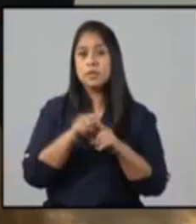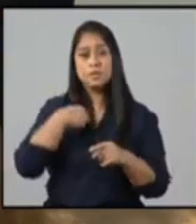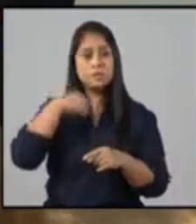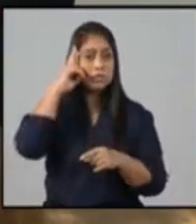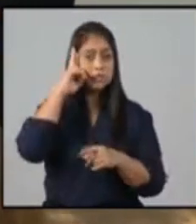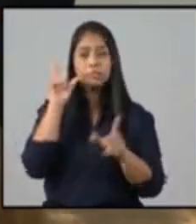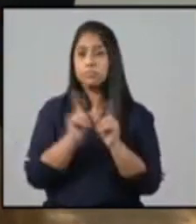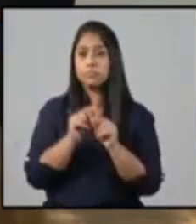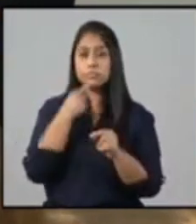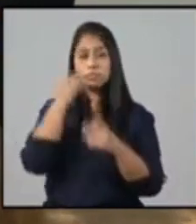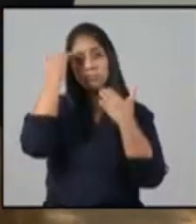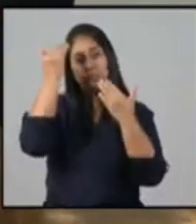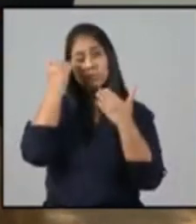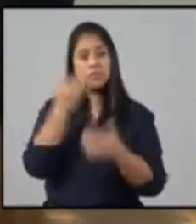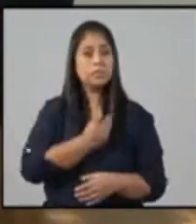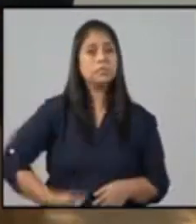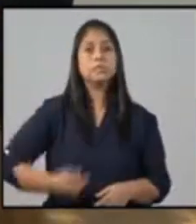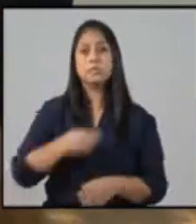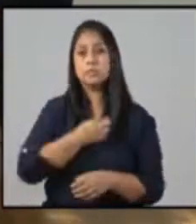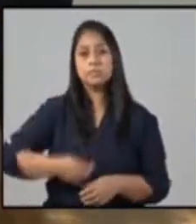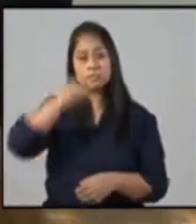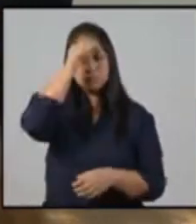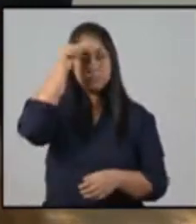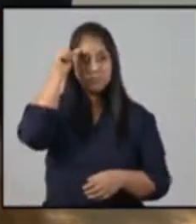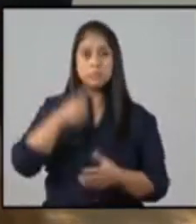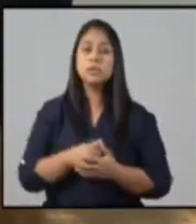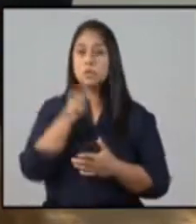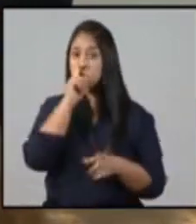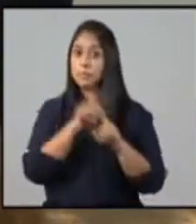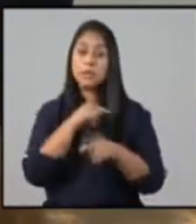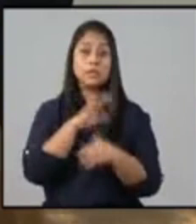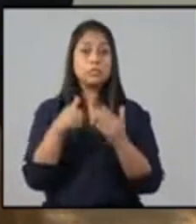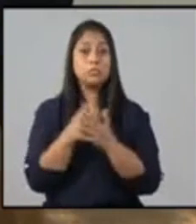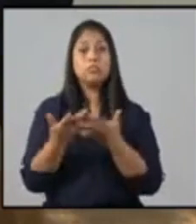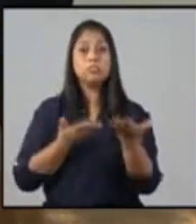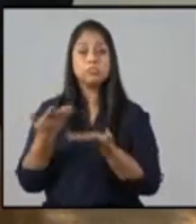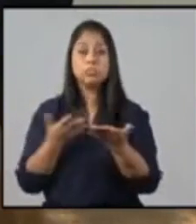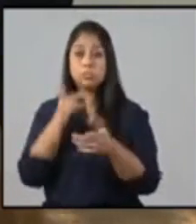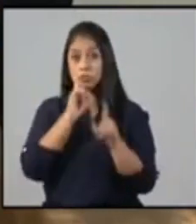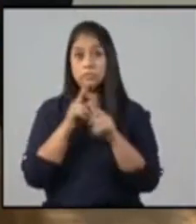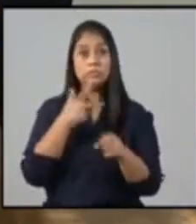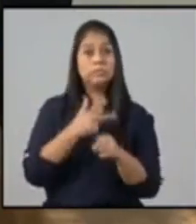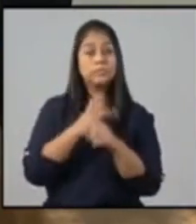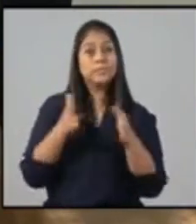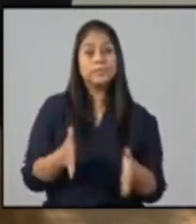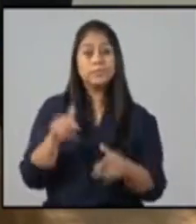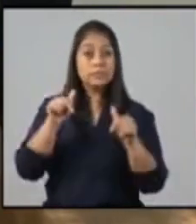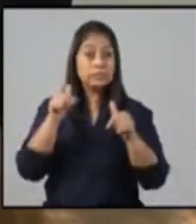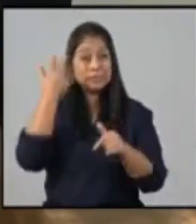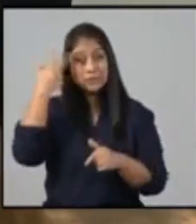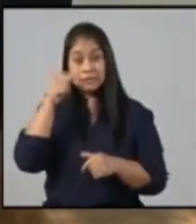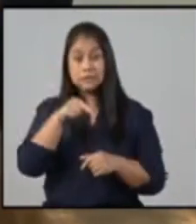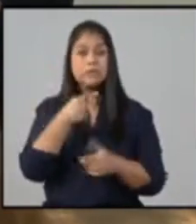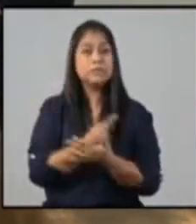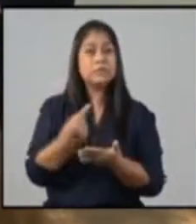concluyo agradeciendo una vez más al gobierno del presidente Yamatei, a todos sus colaboradores, pero sobre todo a todos los guatemaltecos. En estos días, en estas